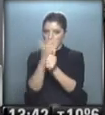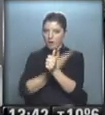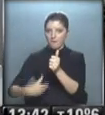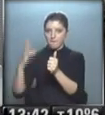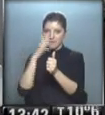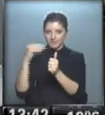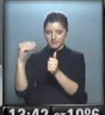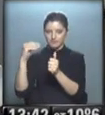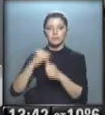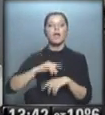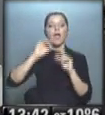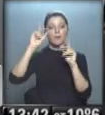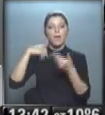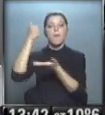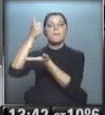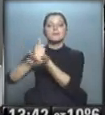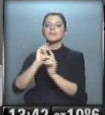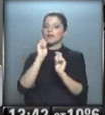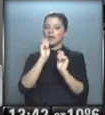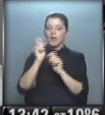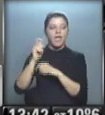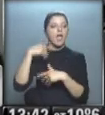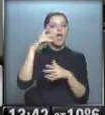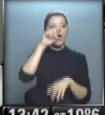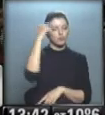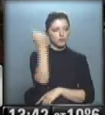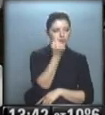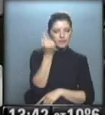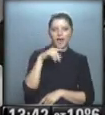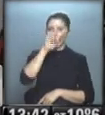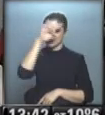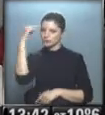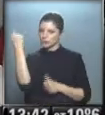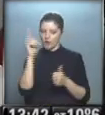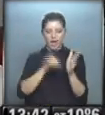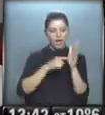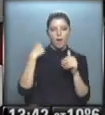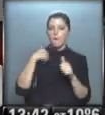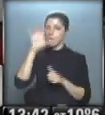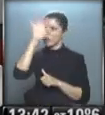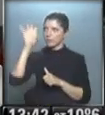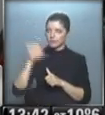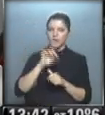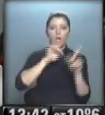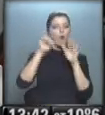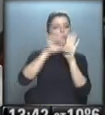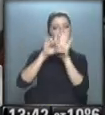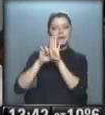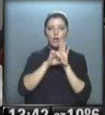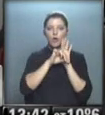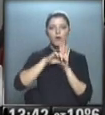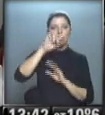se encuentran presentes además autoridades nacionales y provinciales y municipales señores legisladores nacionales y